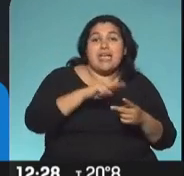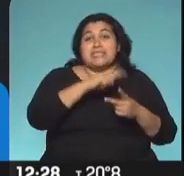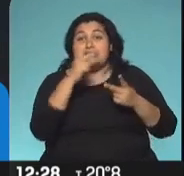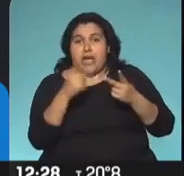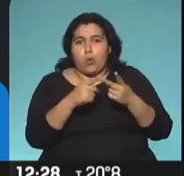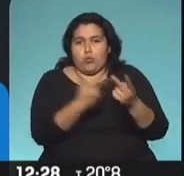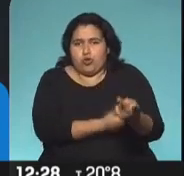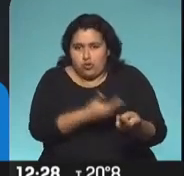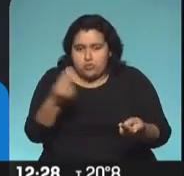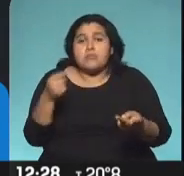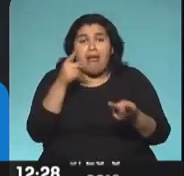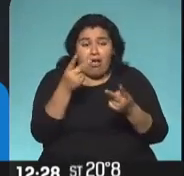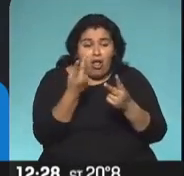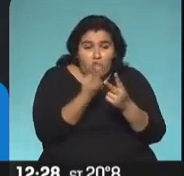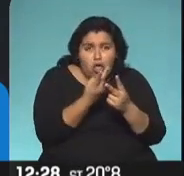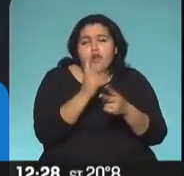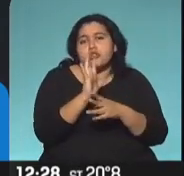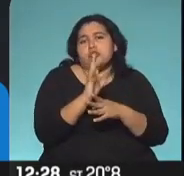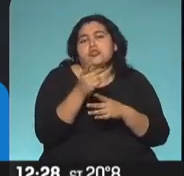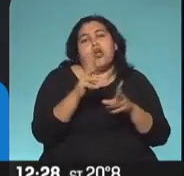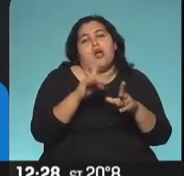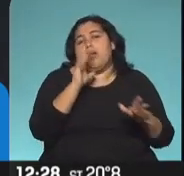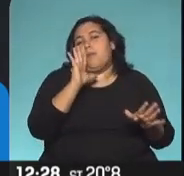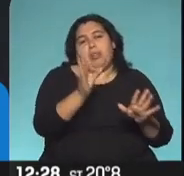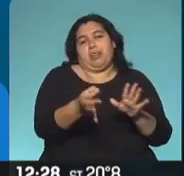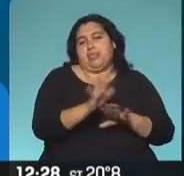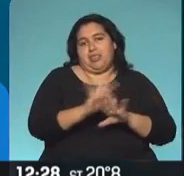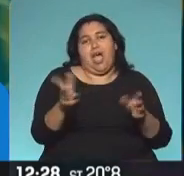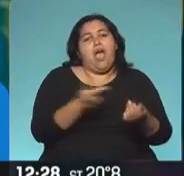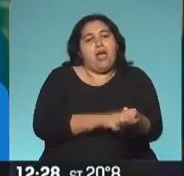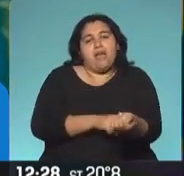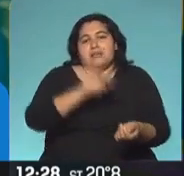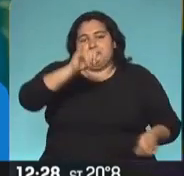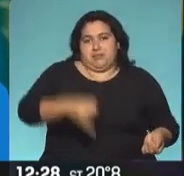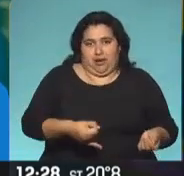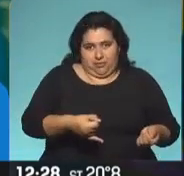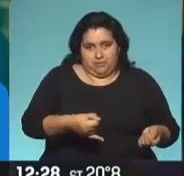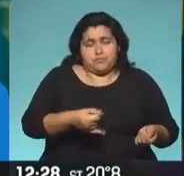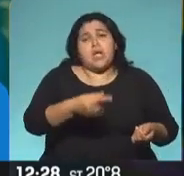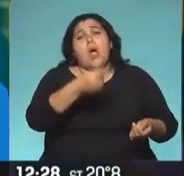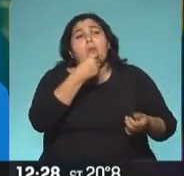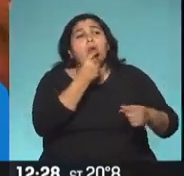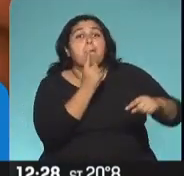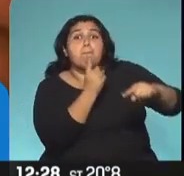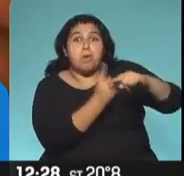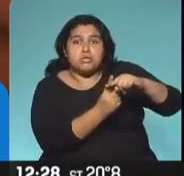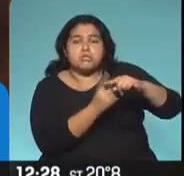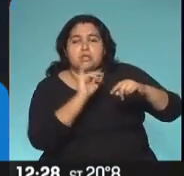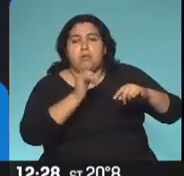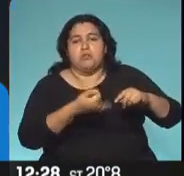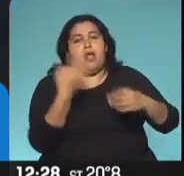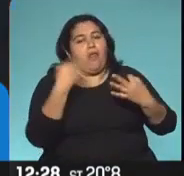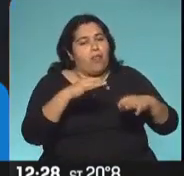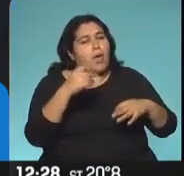valor y ya con esos dos valores el diagnóstico está si llega a ser positivo cuál es el tratamiento hay que hacer la